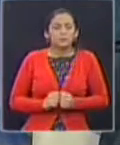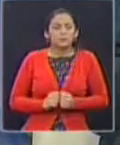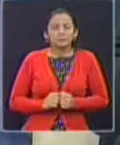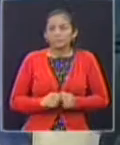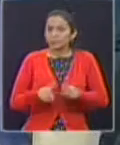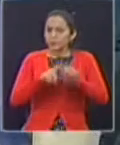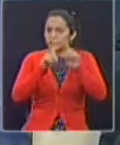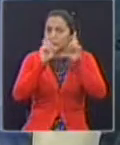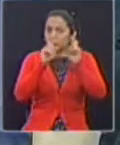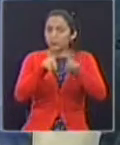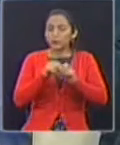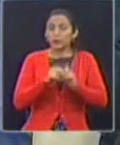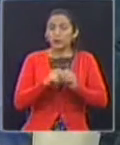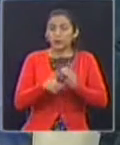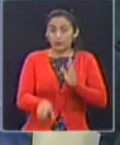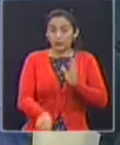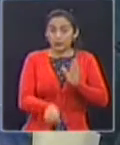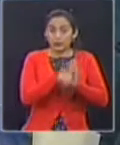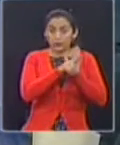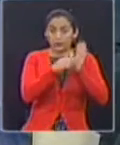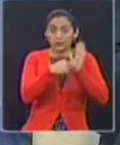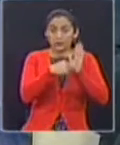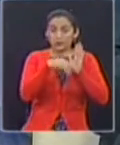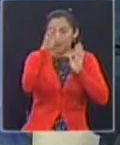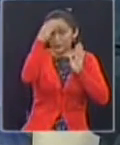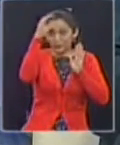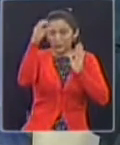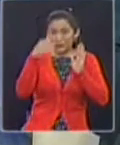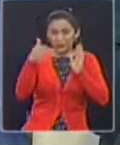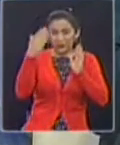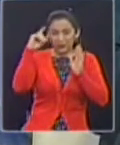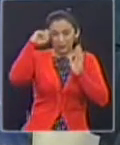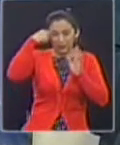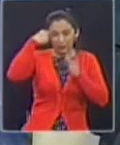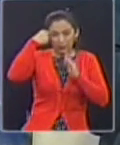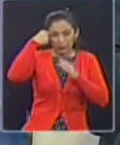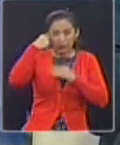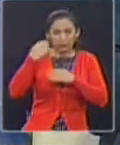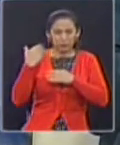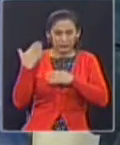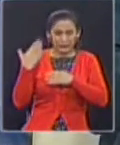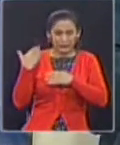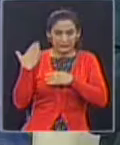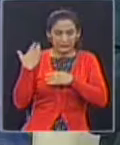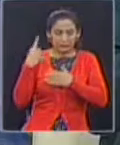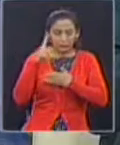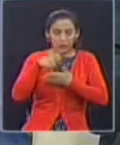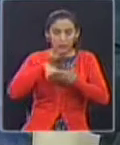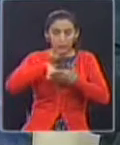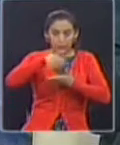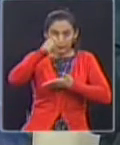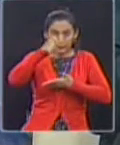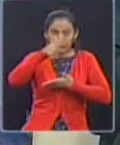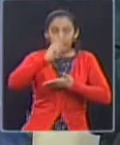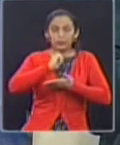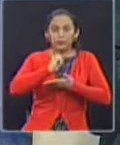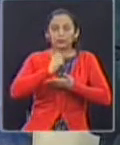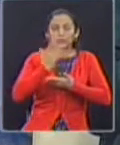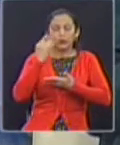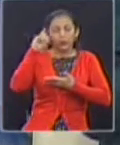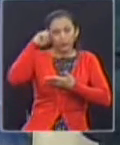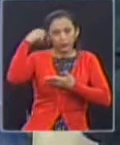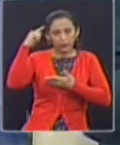la ley de cultura que se aprobó en los últimos días, diríamos, del anterior